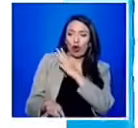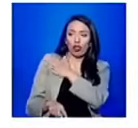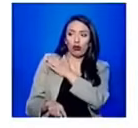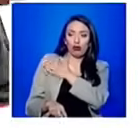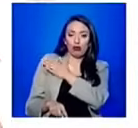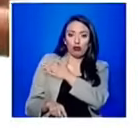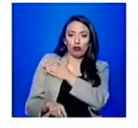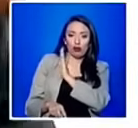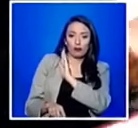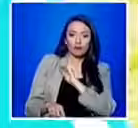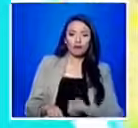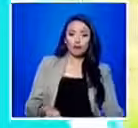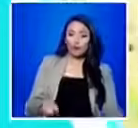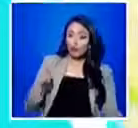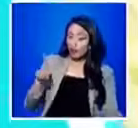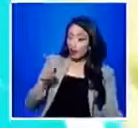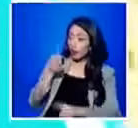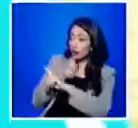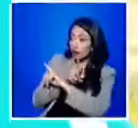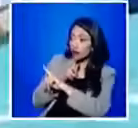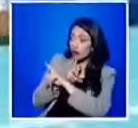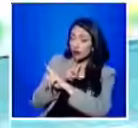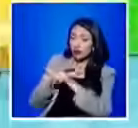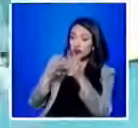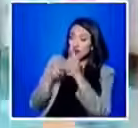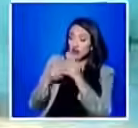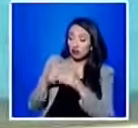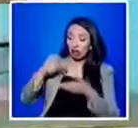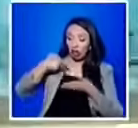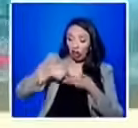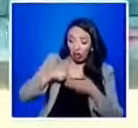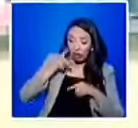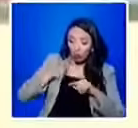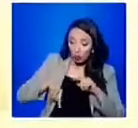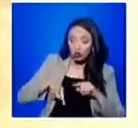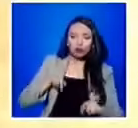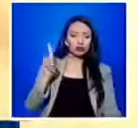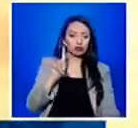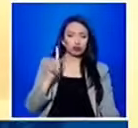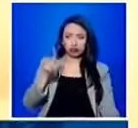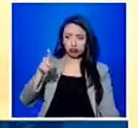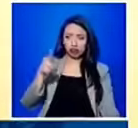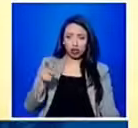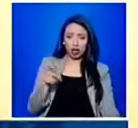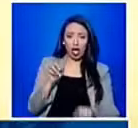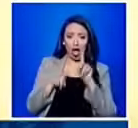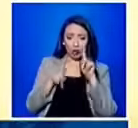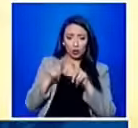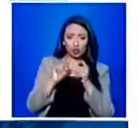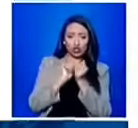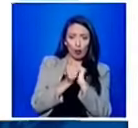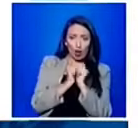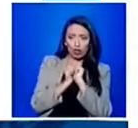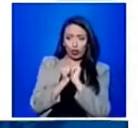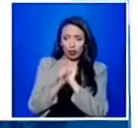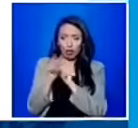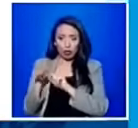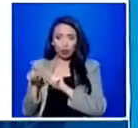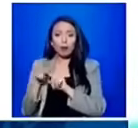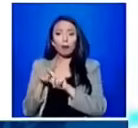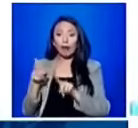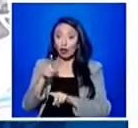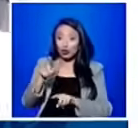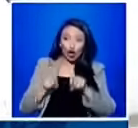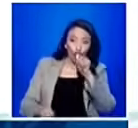Su discapacidad nunca fue un obstáculo para el deporte. Practicó vóley hasta lanzamiento de bala y disco, pero el atletismo se convirtió